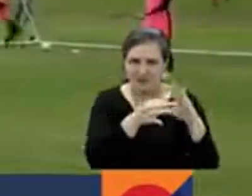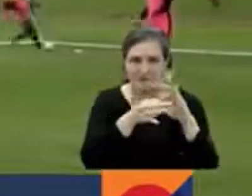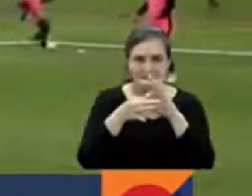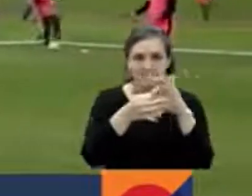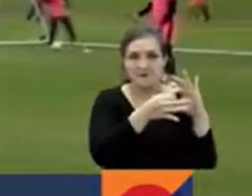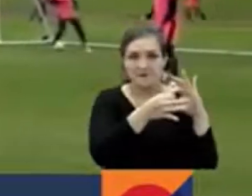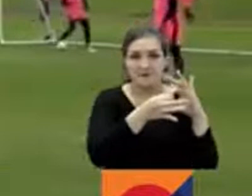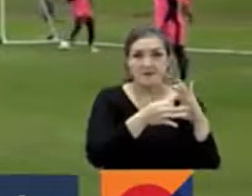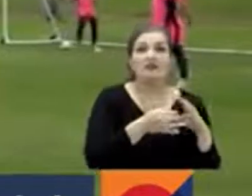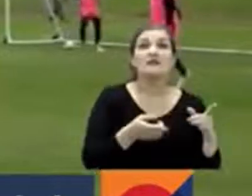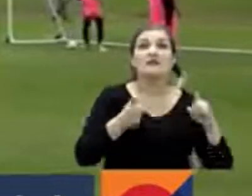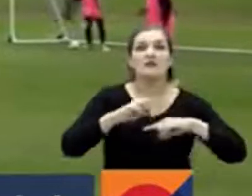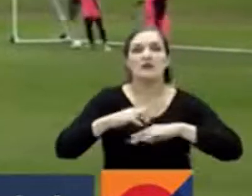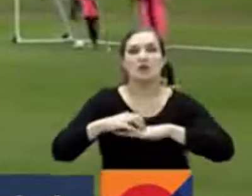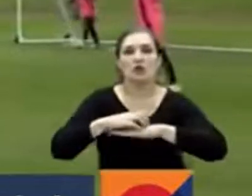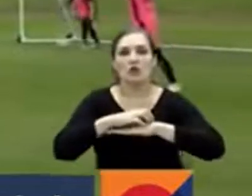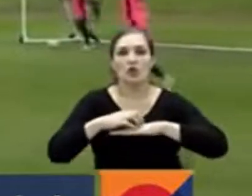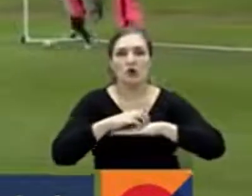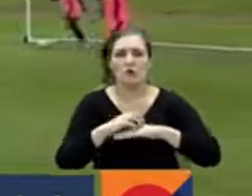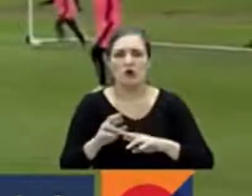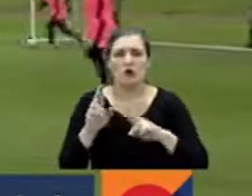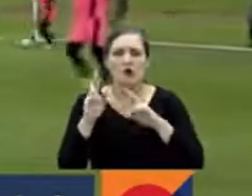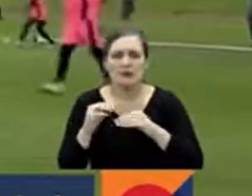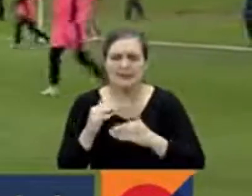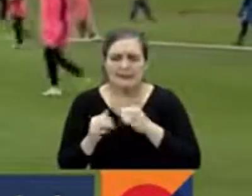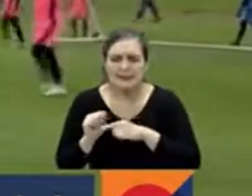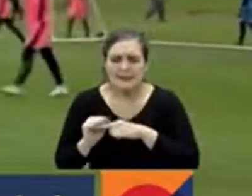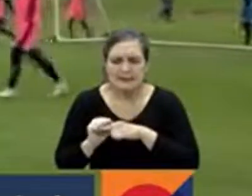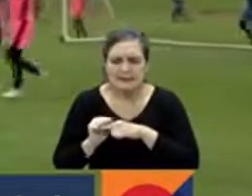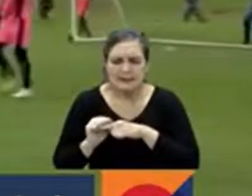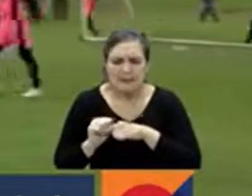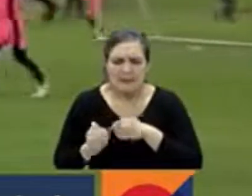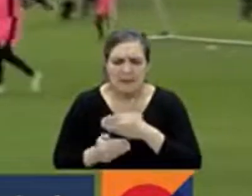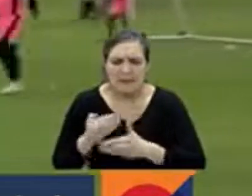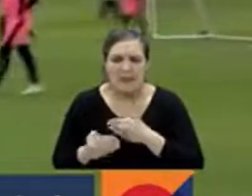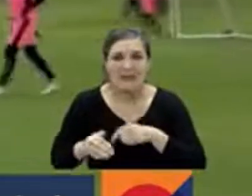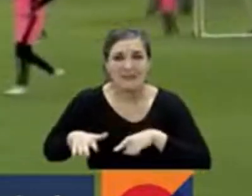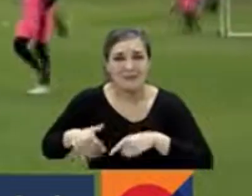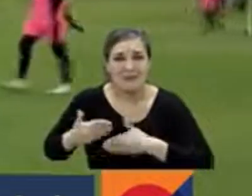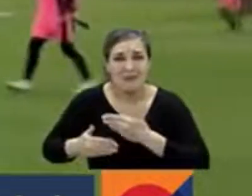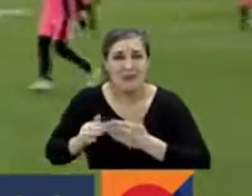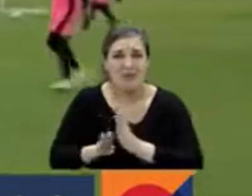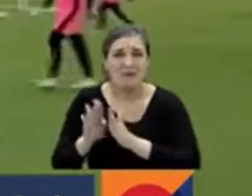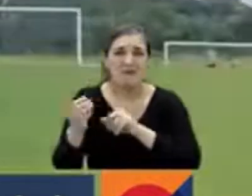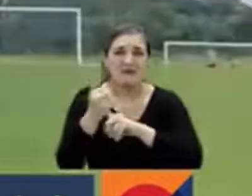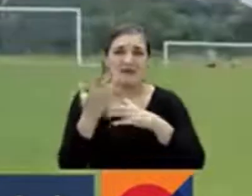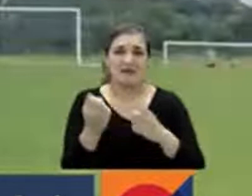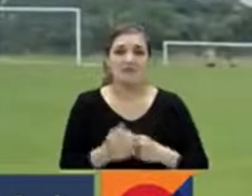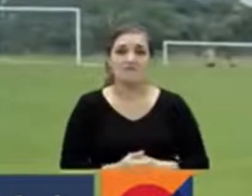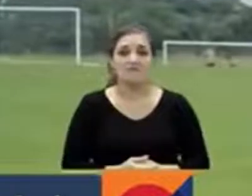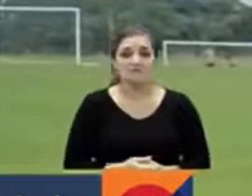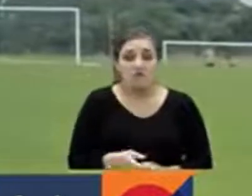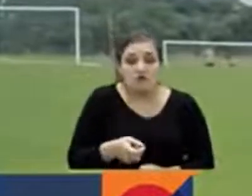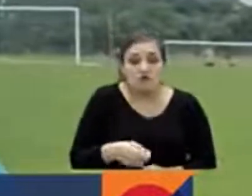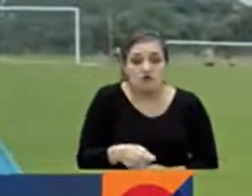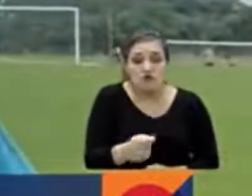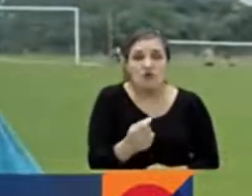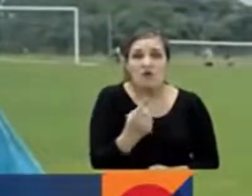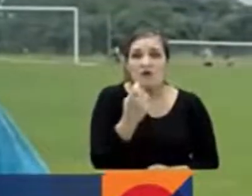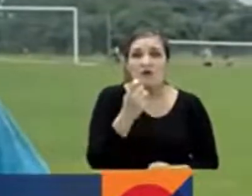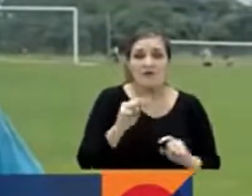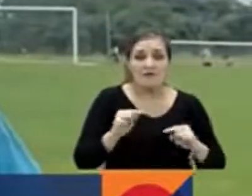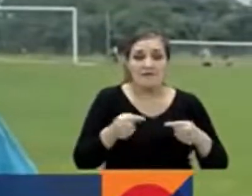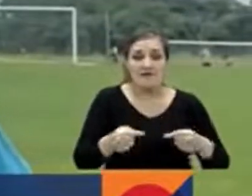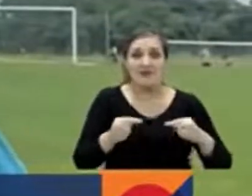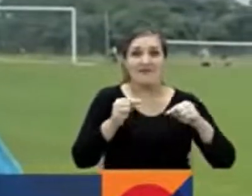otra parte, en el Tolima esperan recoger los frutos de lo sembrado en el semestre. Sabemos que faltan 2 finales